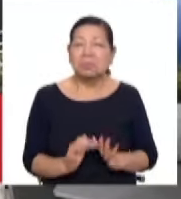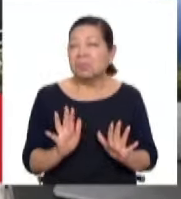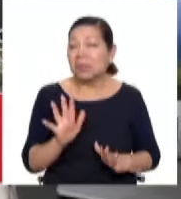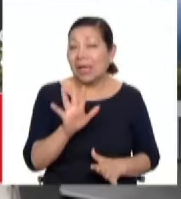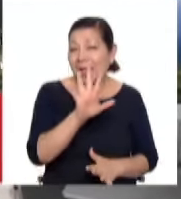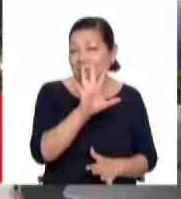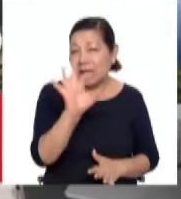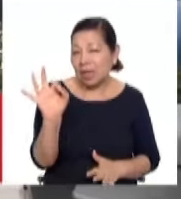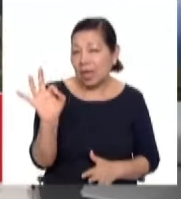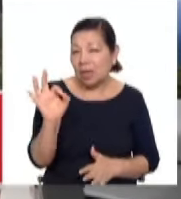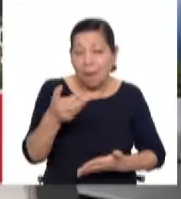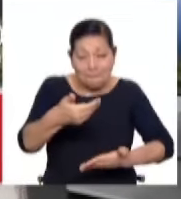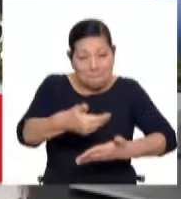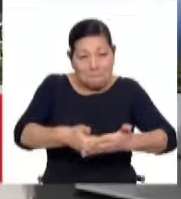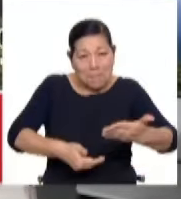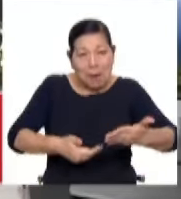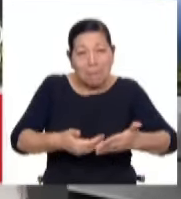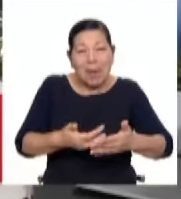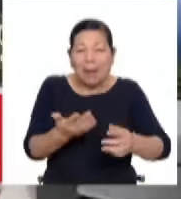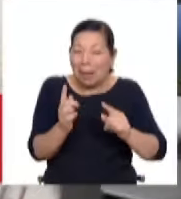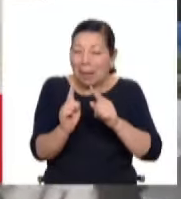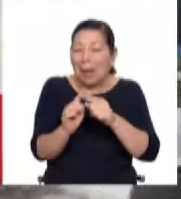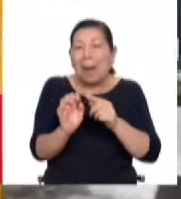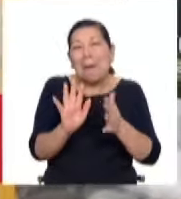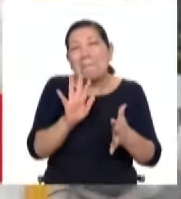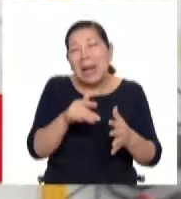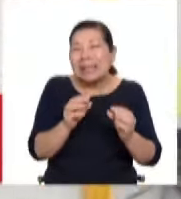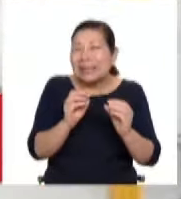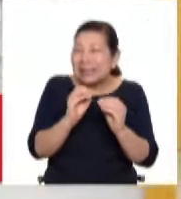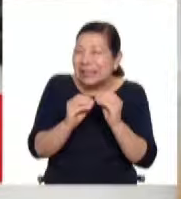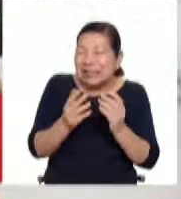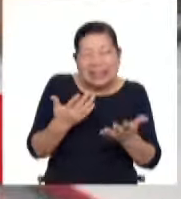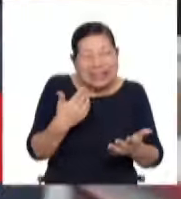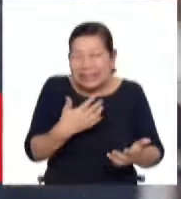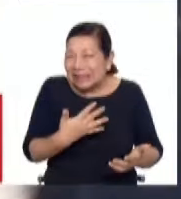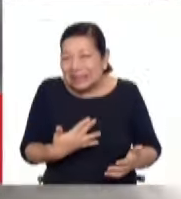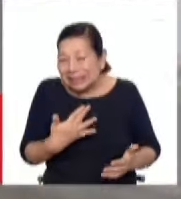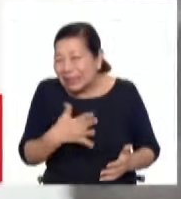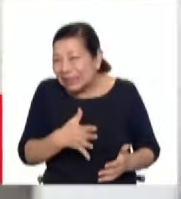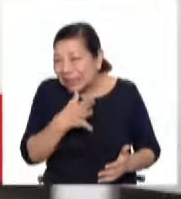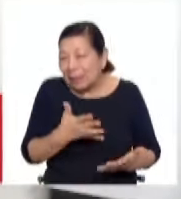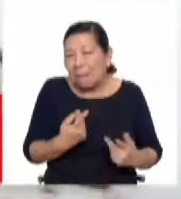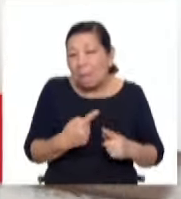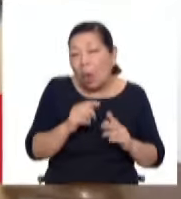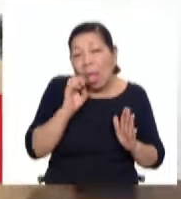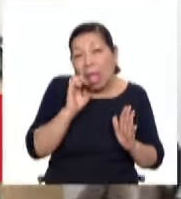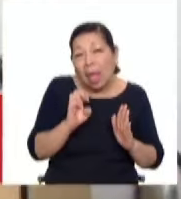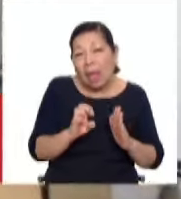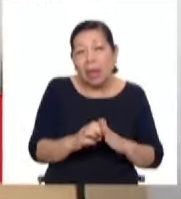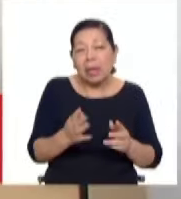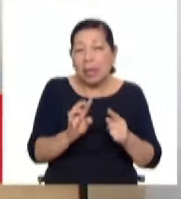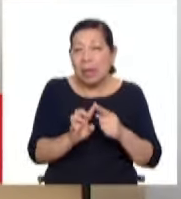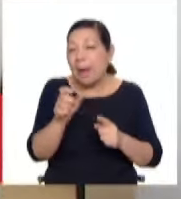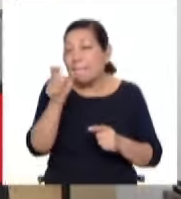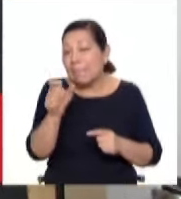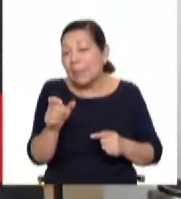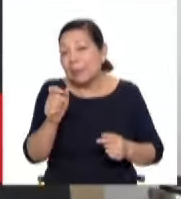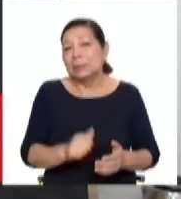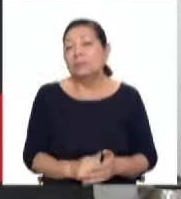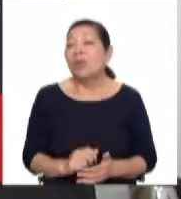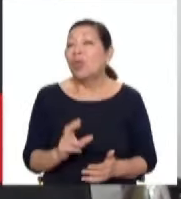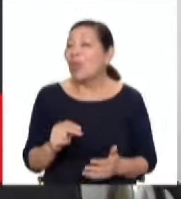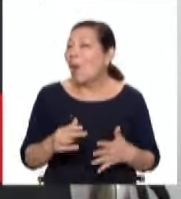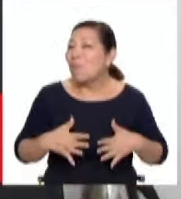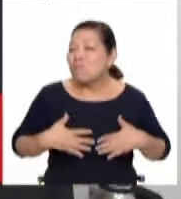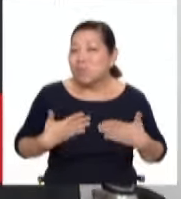alrededor de 500 solicitudes de huellas maltratadas, que es un procedimiento que se da en el caso, por ejemplo, de rehabilitación de personas que